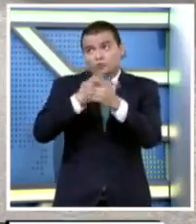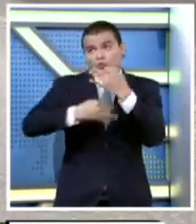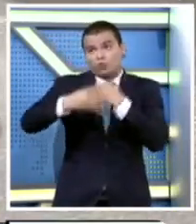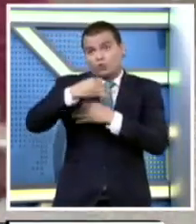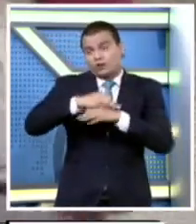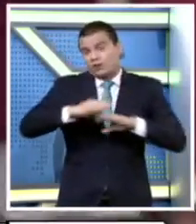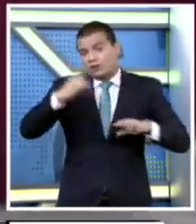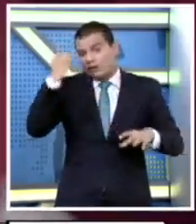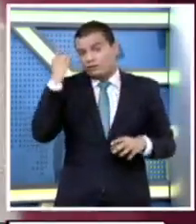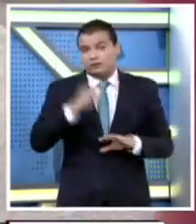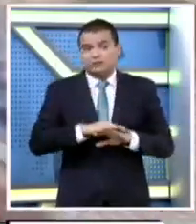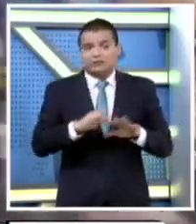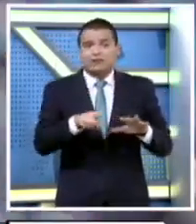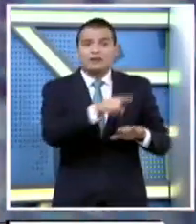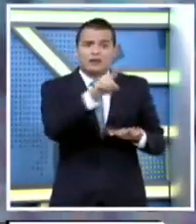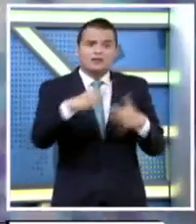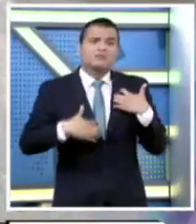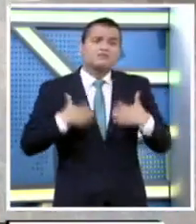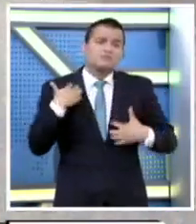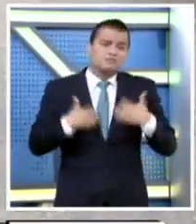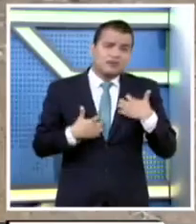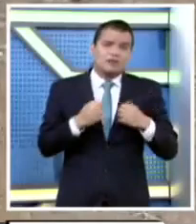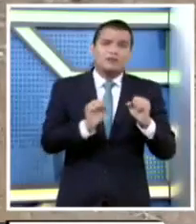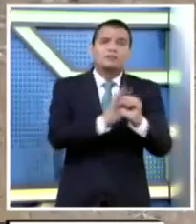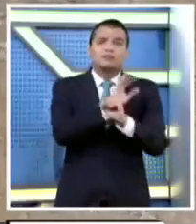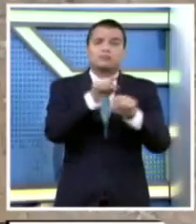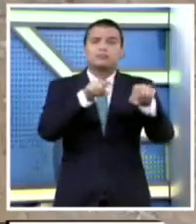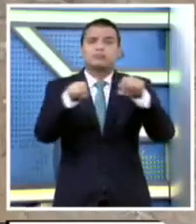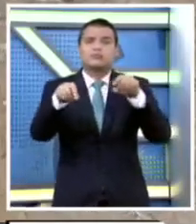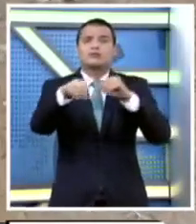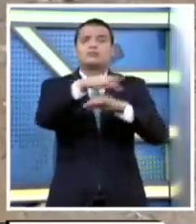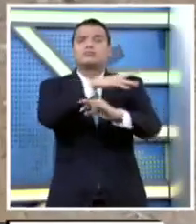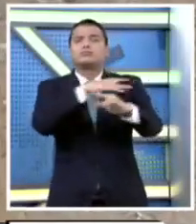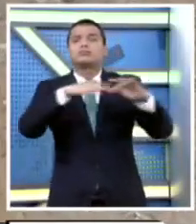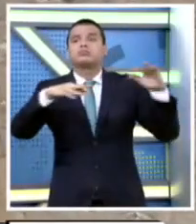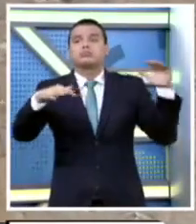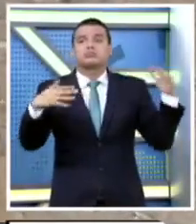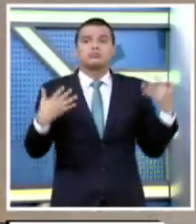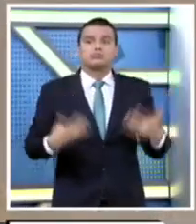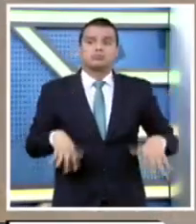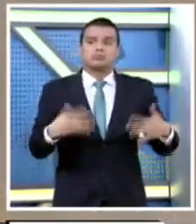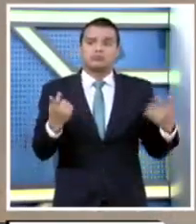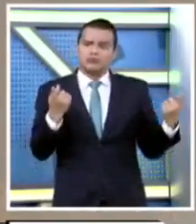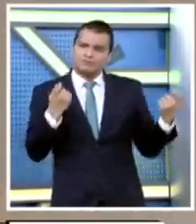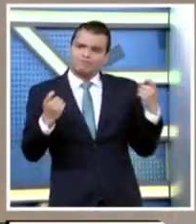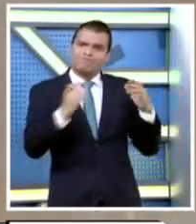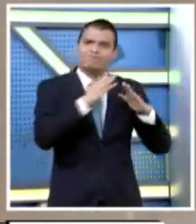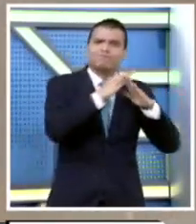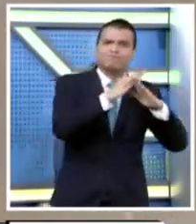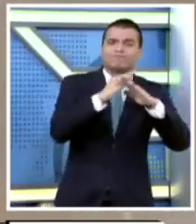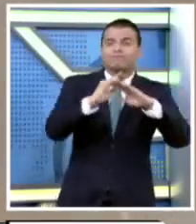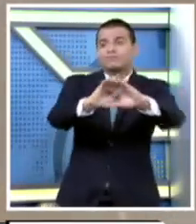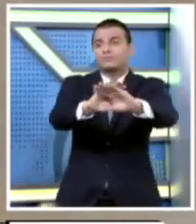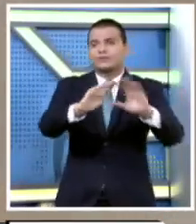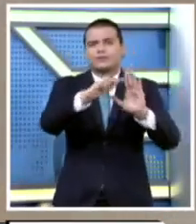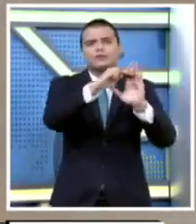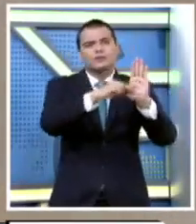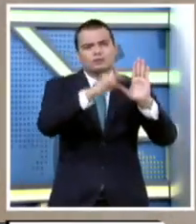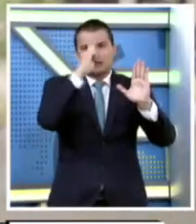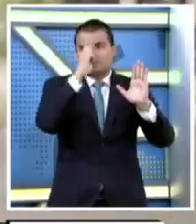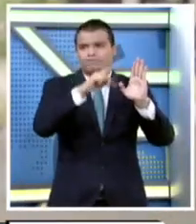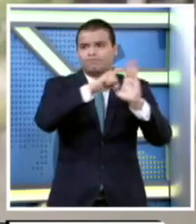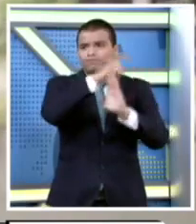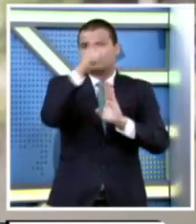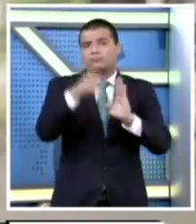hacer? El miedo está presente. Saben que el COVID-19 es un enemigo silencioso, el cual deben combatir con todos los protocolos de